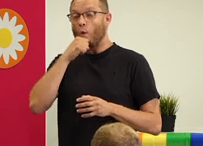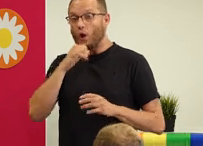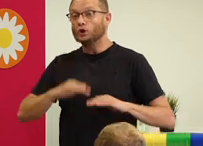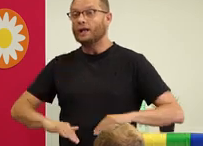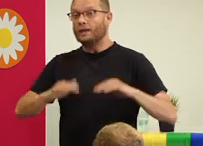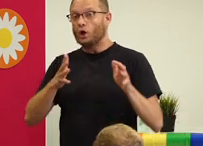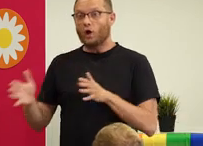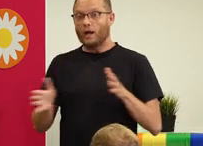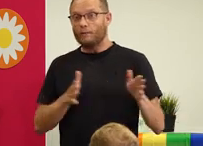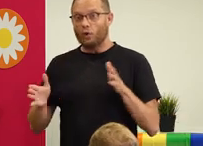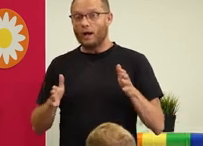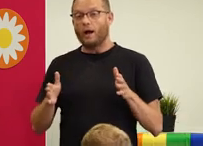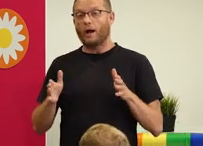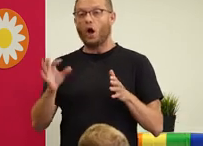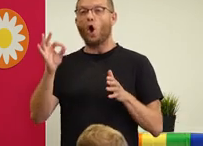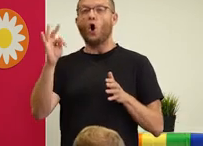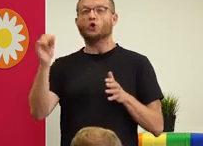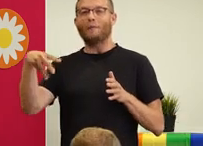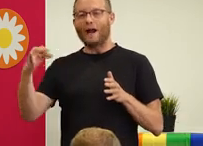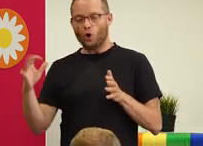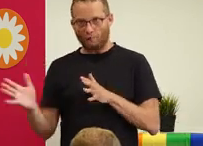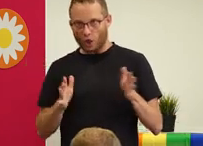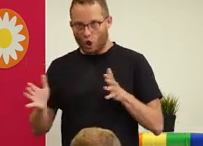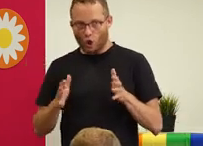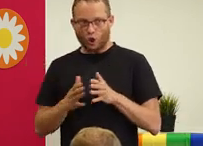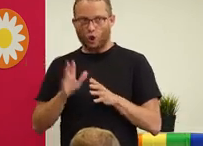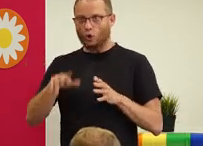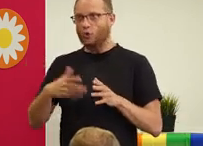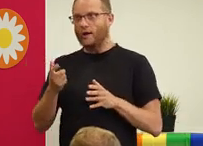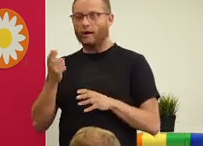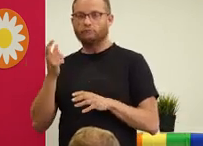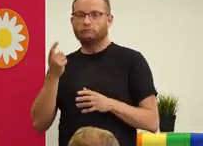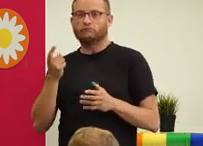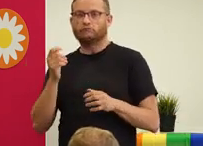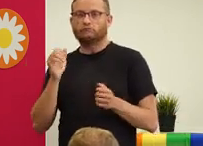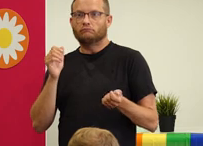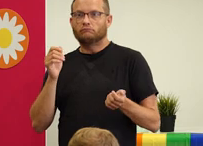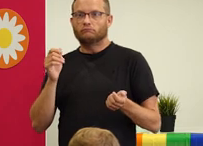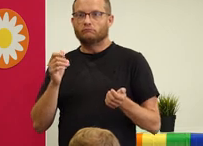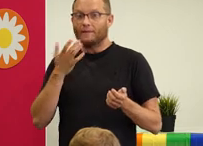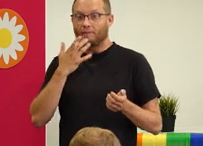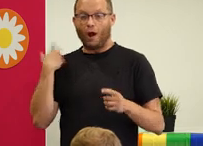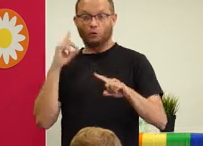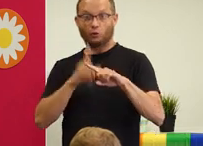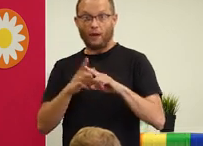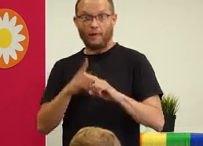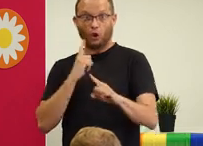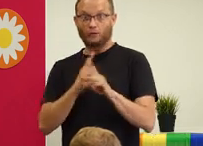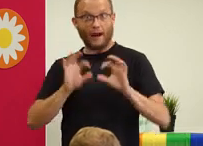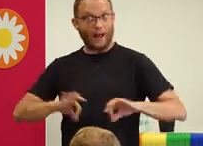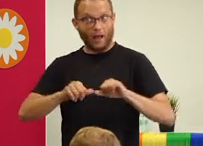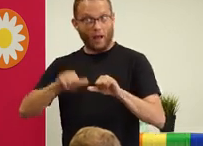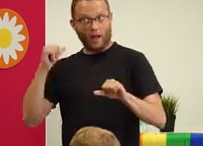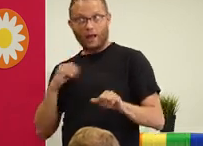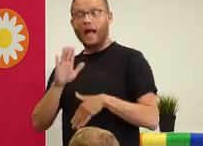en la época del Imperio Otomano, que no era criminalizado, o sea, la homosexualidad. No